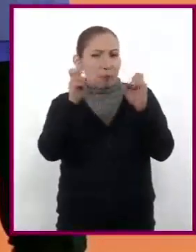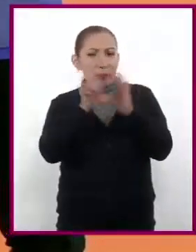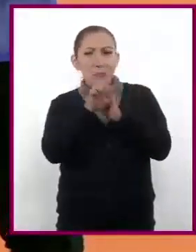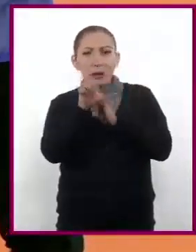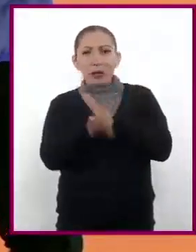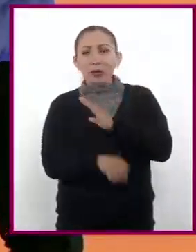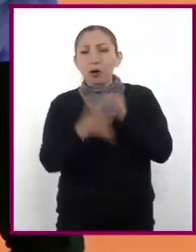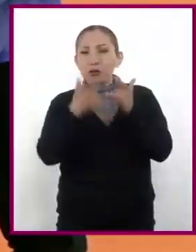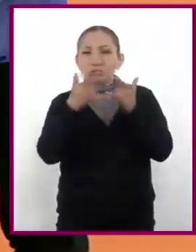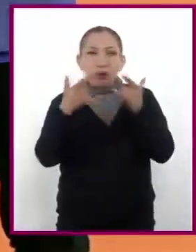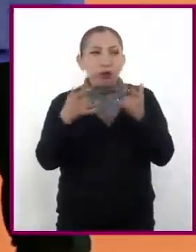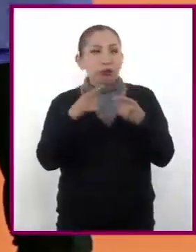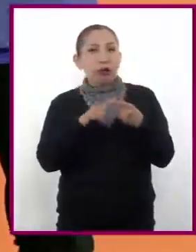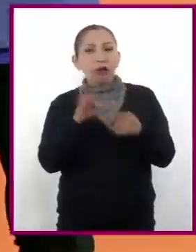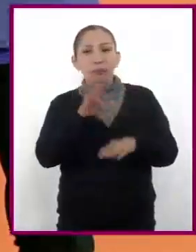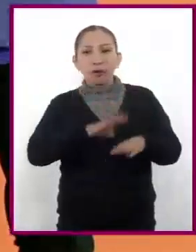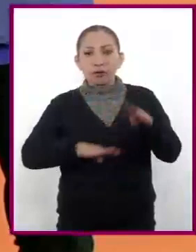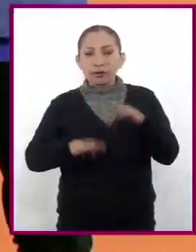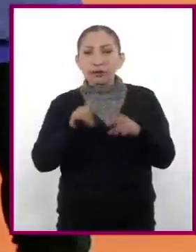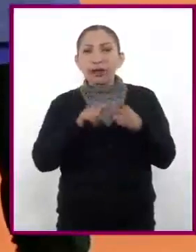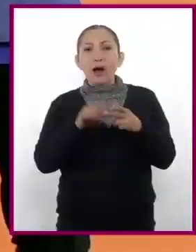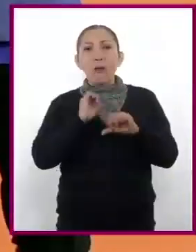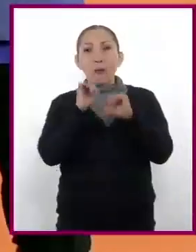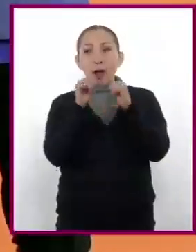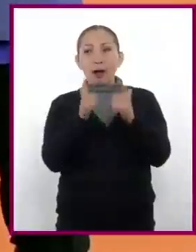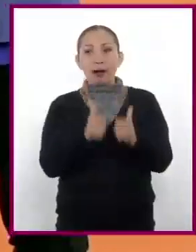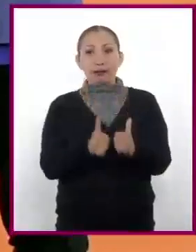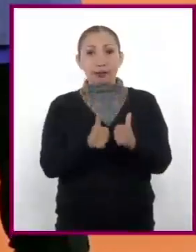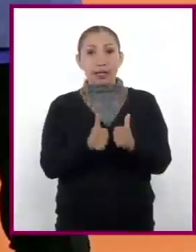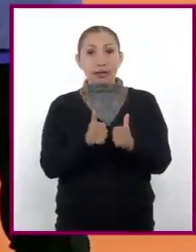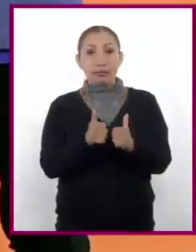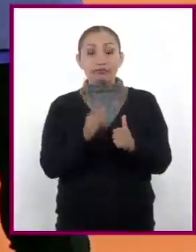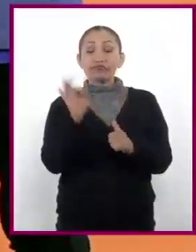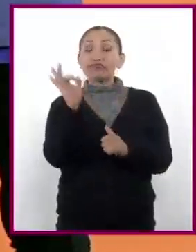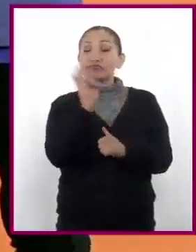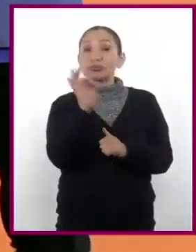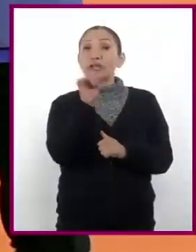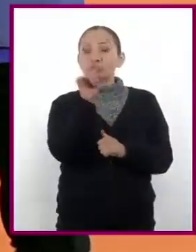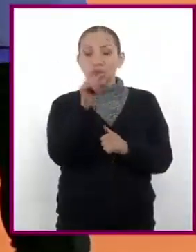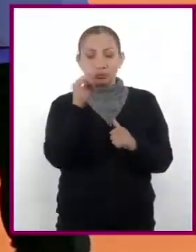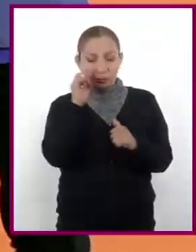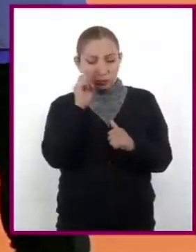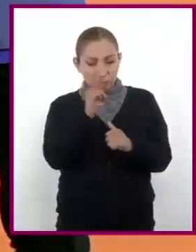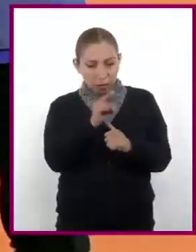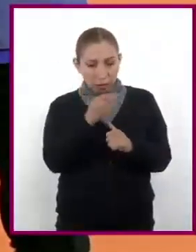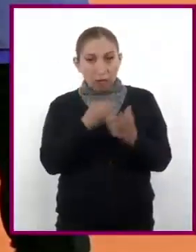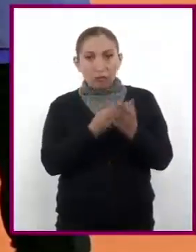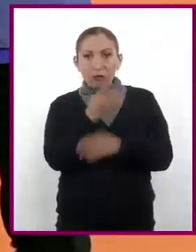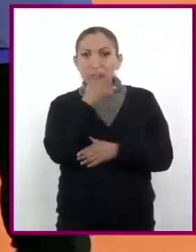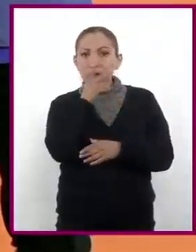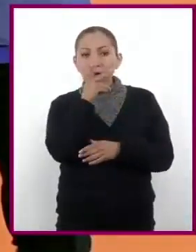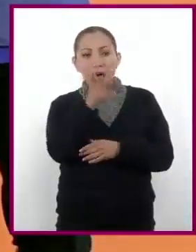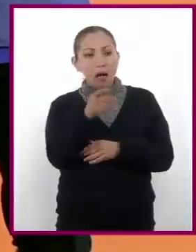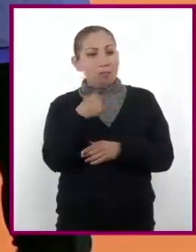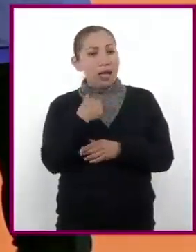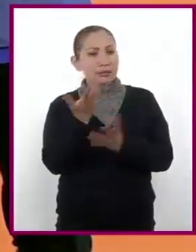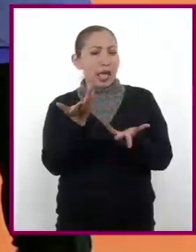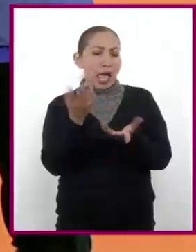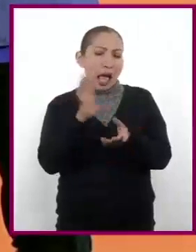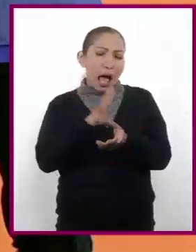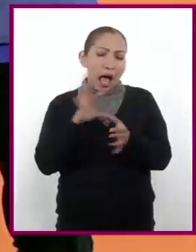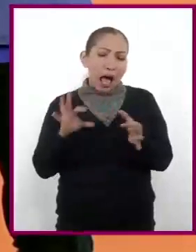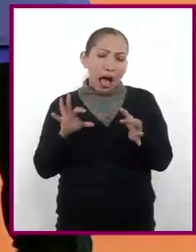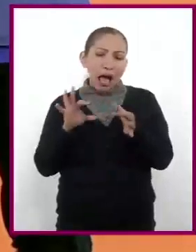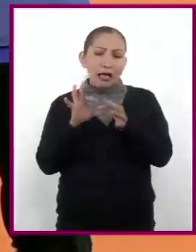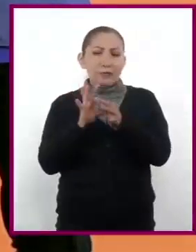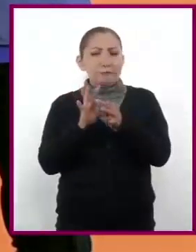ejemplo, historia, biología o artes, es muy probable que se encuentren con nuevas palabras que pertenecen